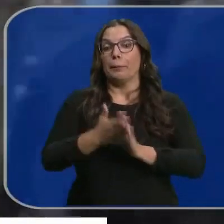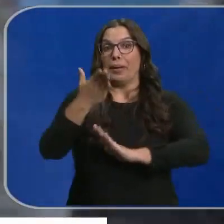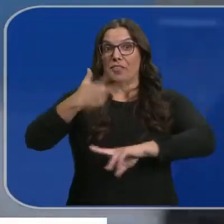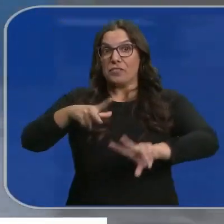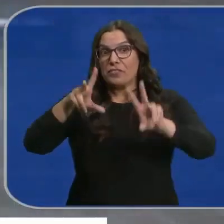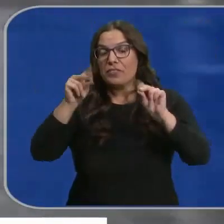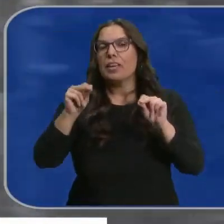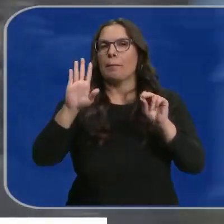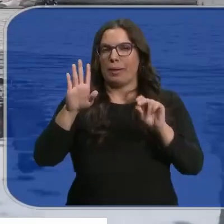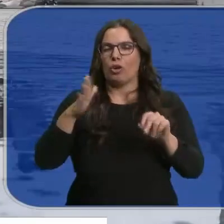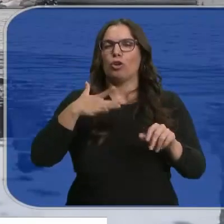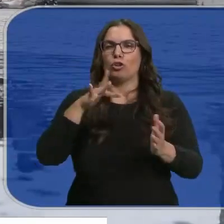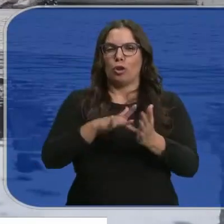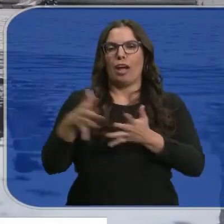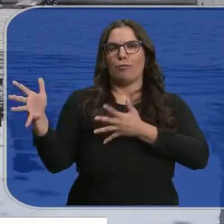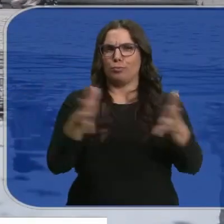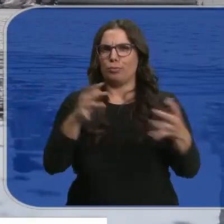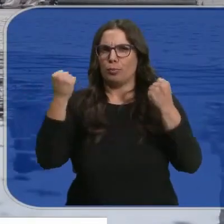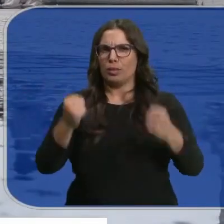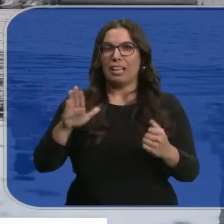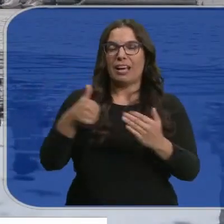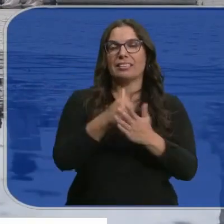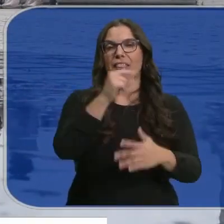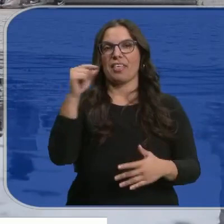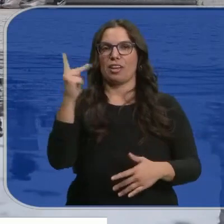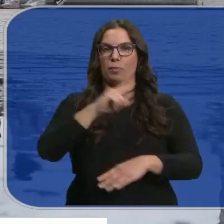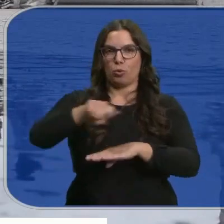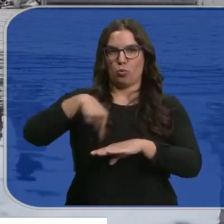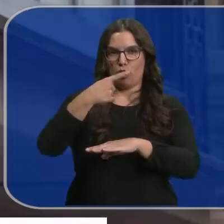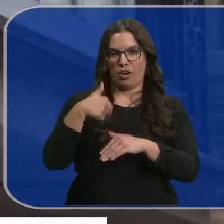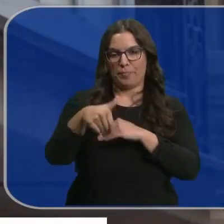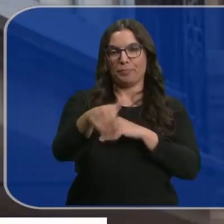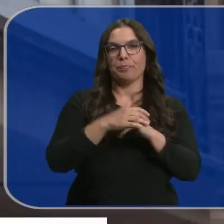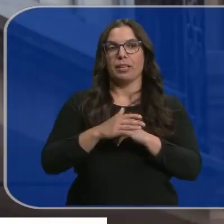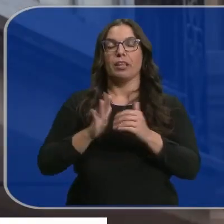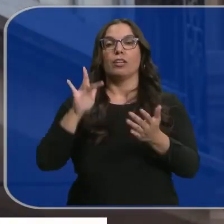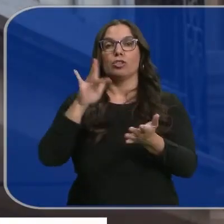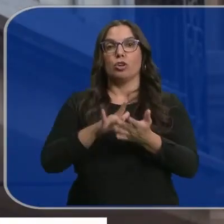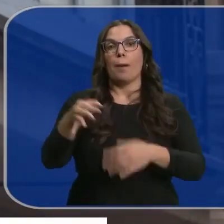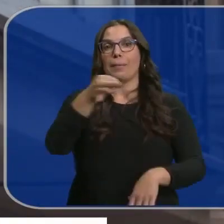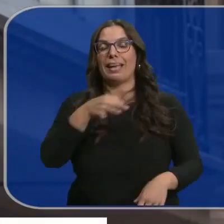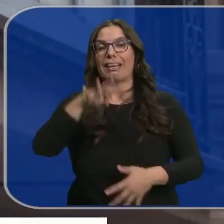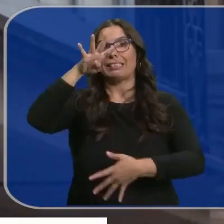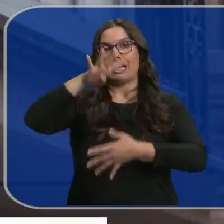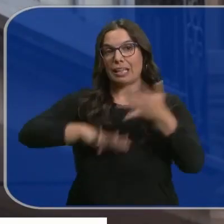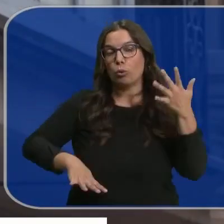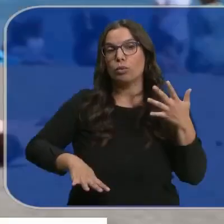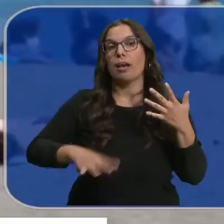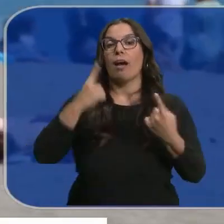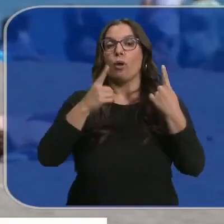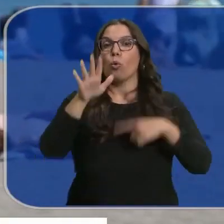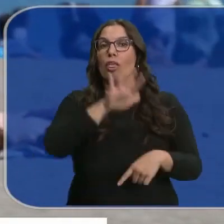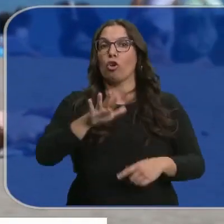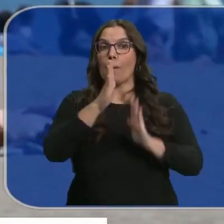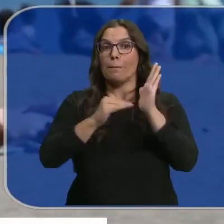fin, pero todavía se esperan rachas de viento de hasta 100 kilómetros por hora. Habrá fuerte oleaje en Baleares, Cataluña y algunos